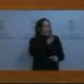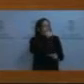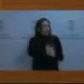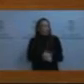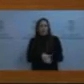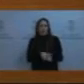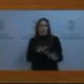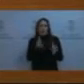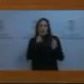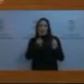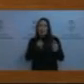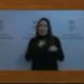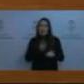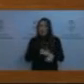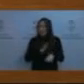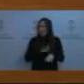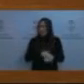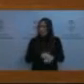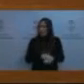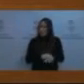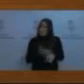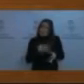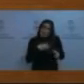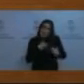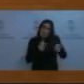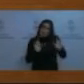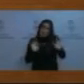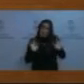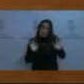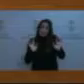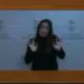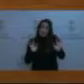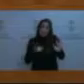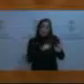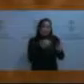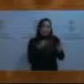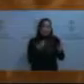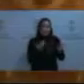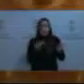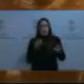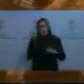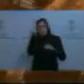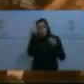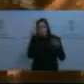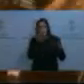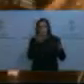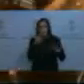nunca. Es un pequeño problema ese, señor Llamazares. Aplíquese y reflexione.